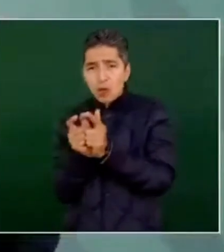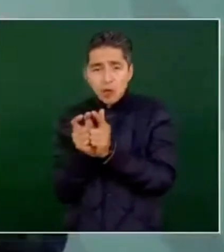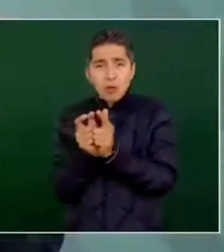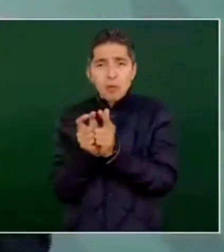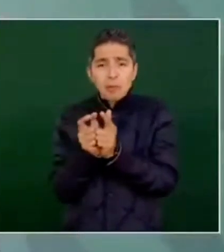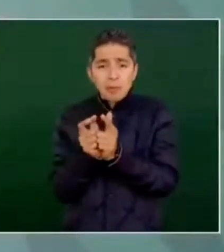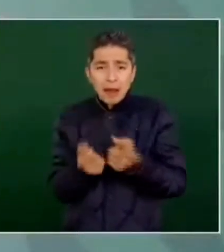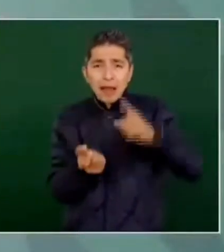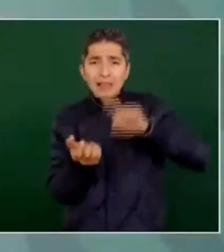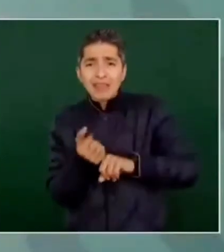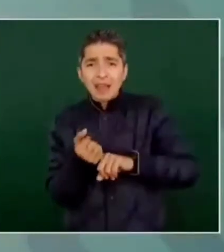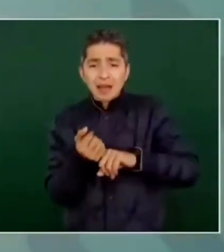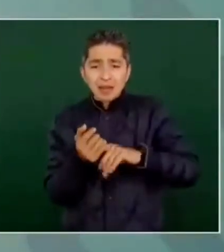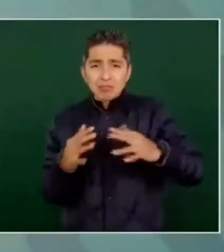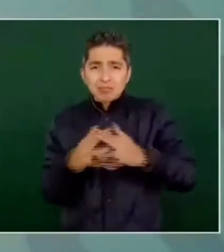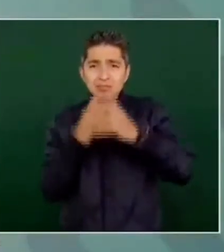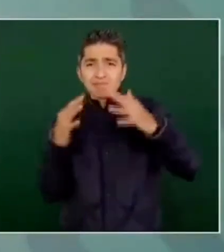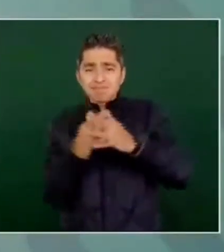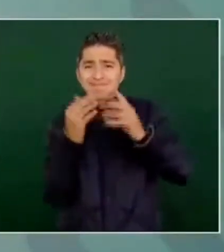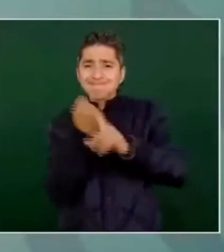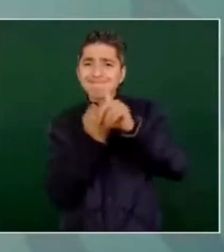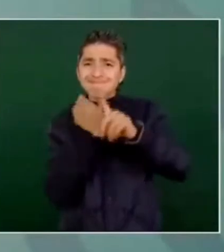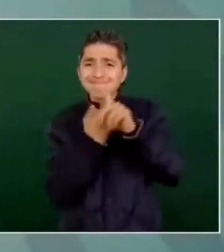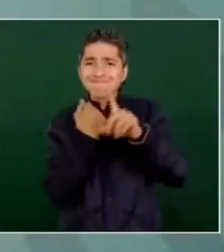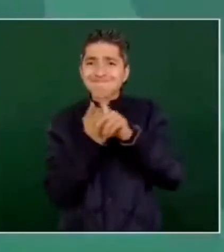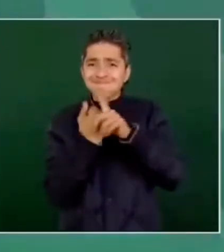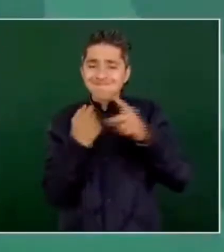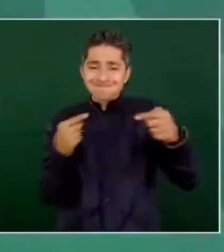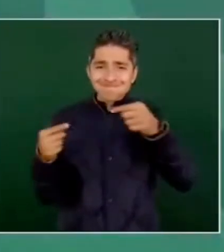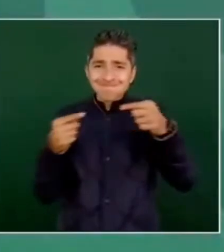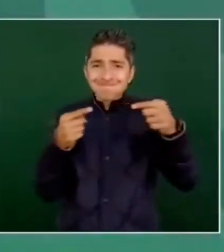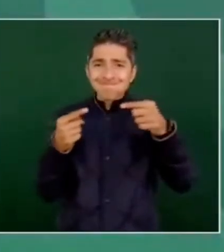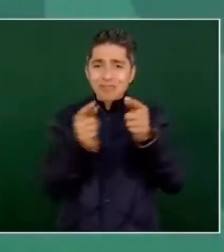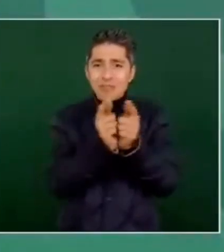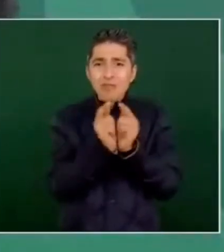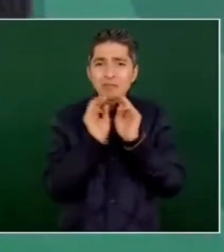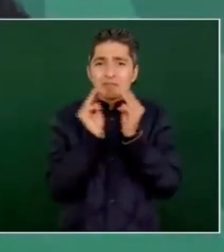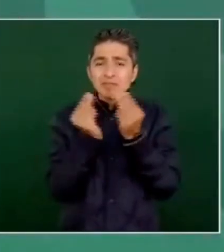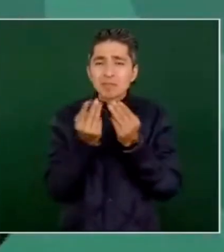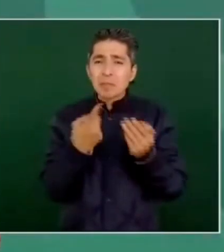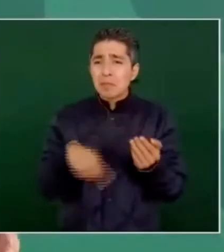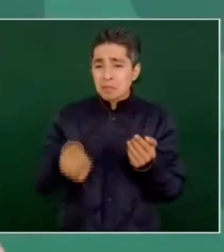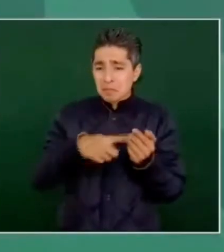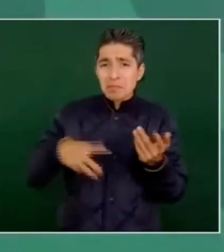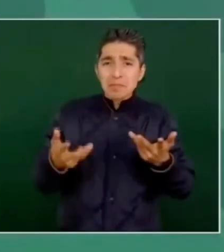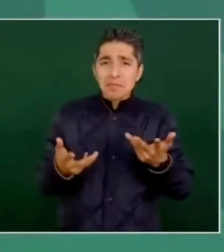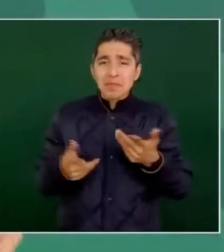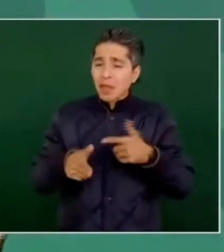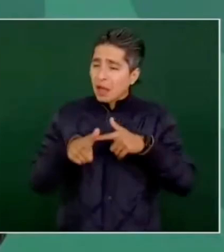entre ellos. Entonces, van a seguir